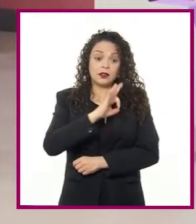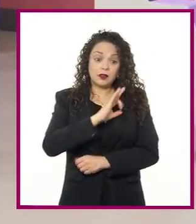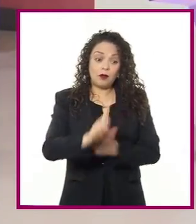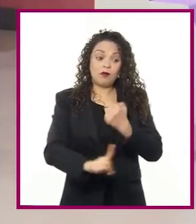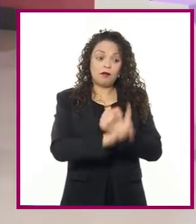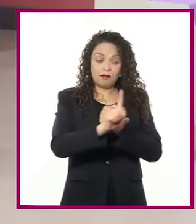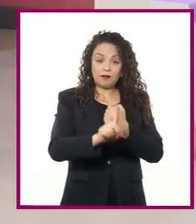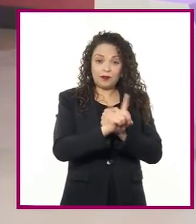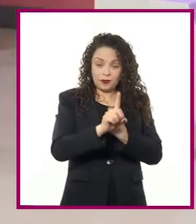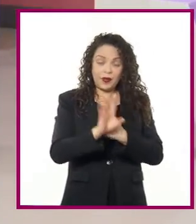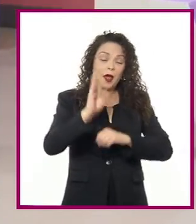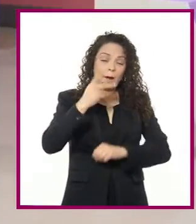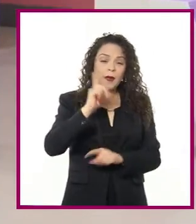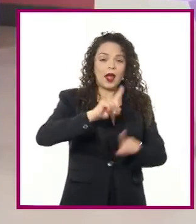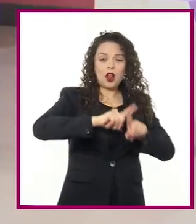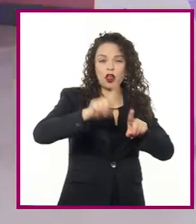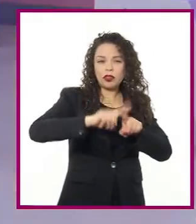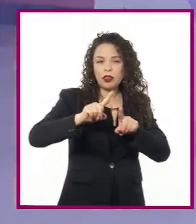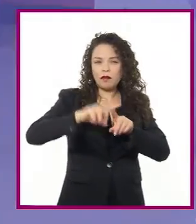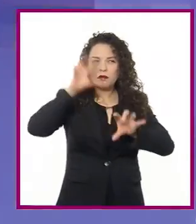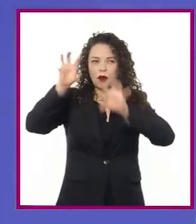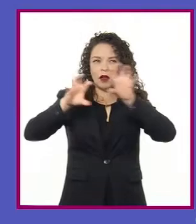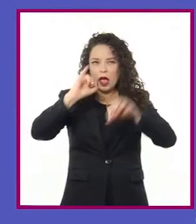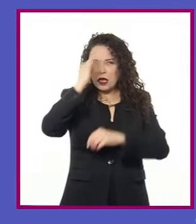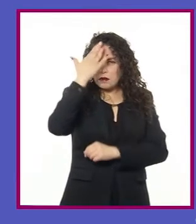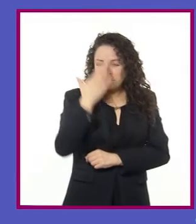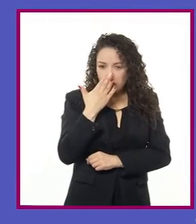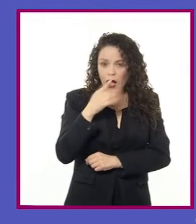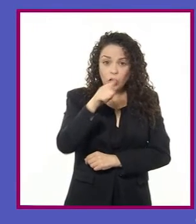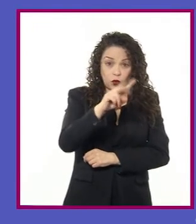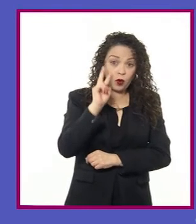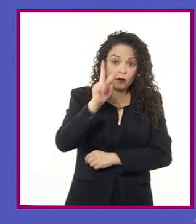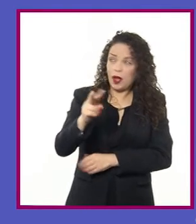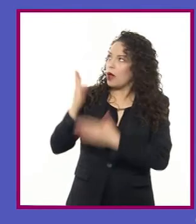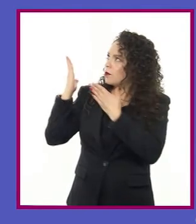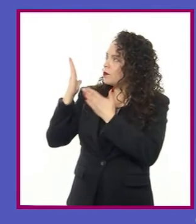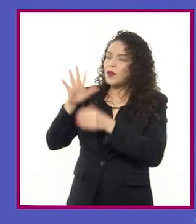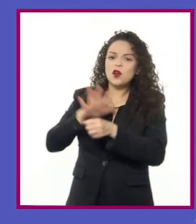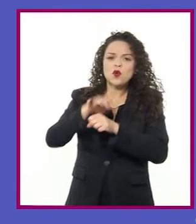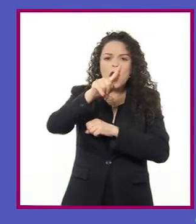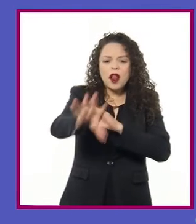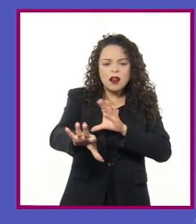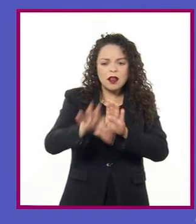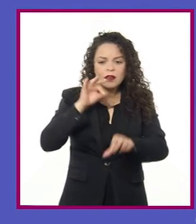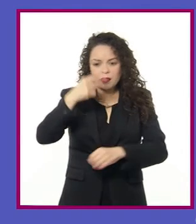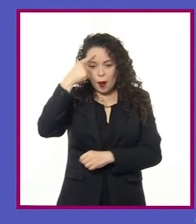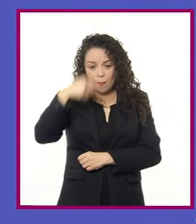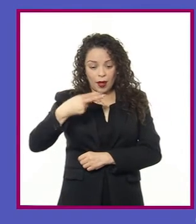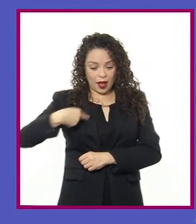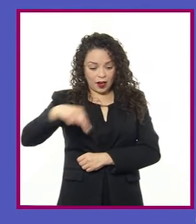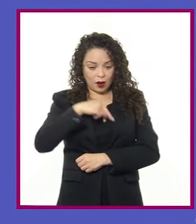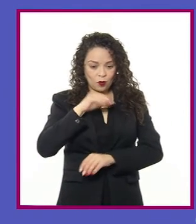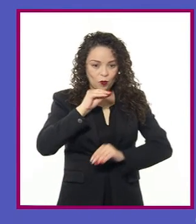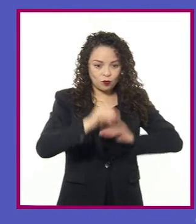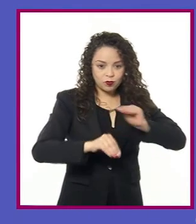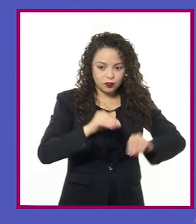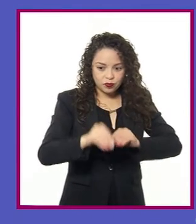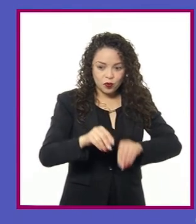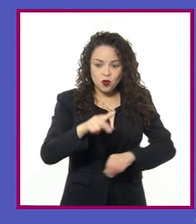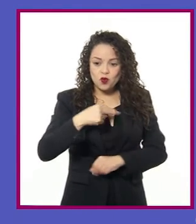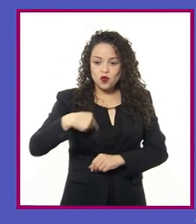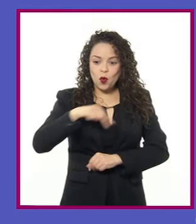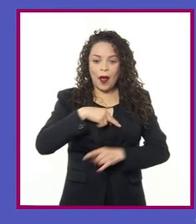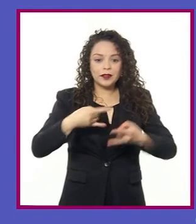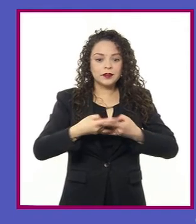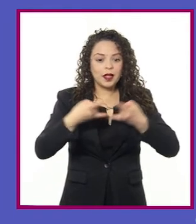escenarios. De las siguientes imágenes, ¿cuál sería la adecuada para utilizar en nuestra viñeta? ¿Lograron